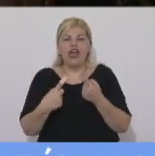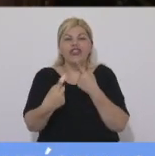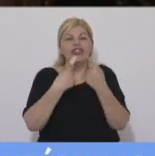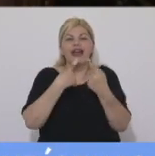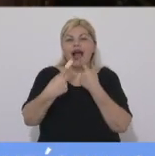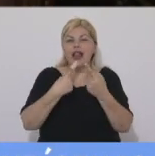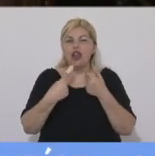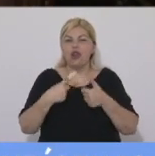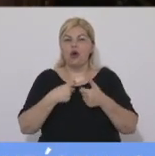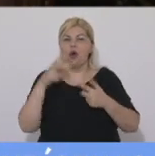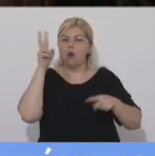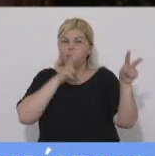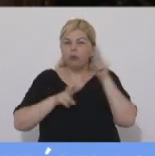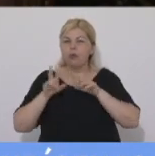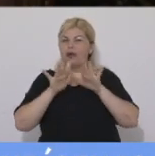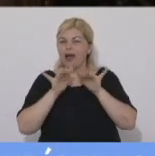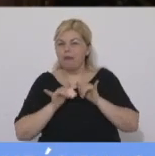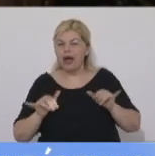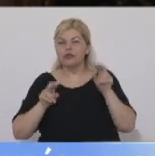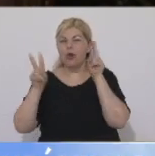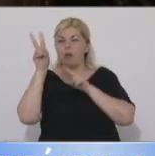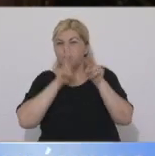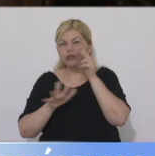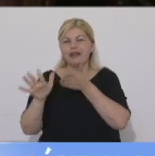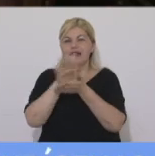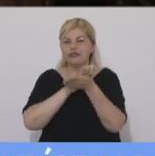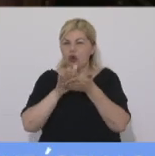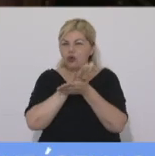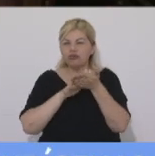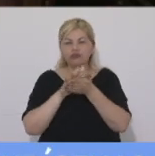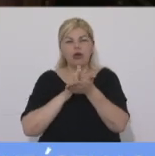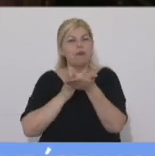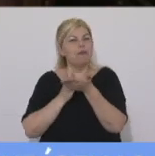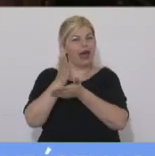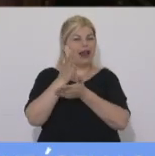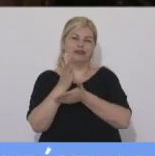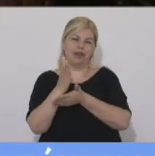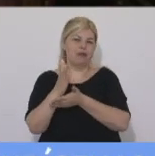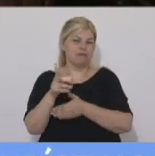pacificación, herramientas de resolución definitiva de esta problemática.